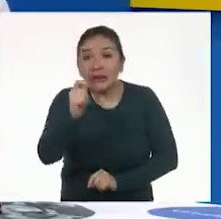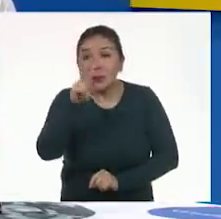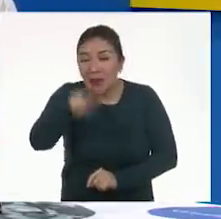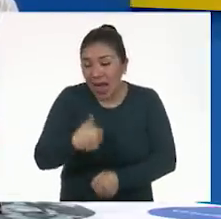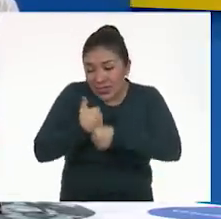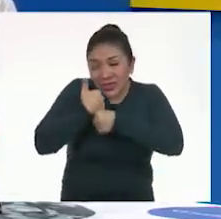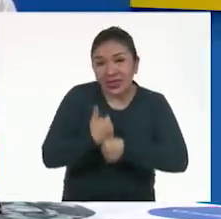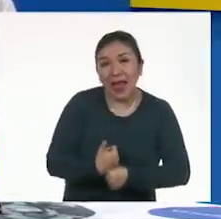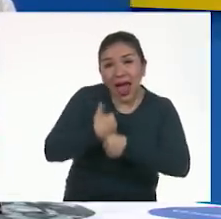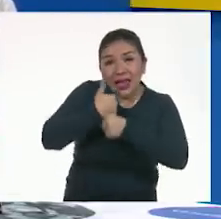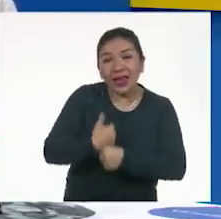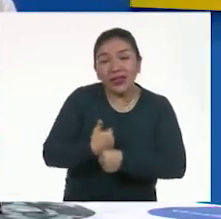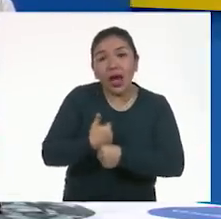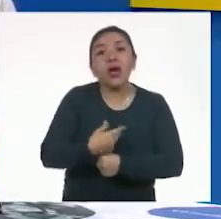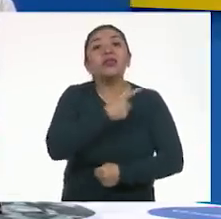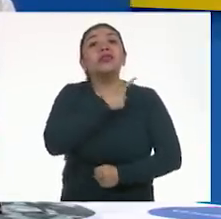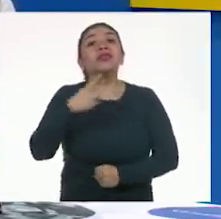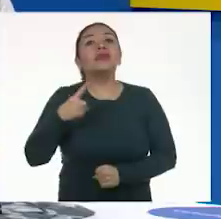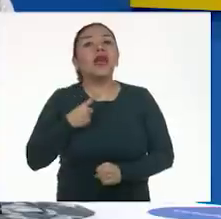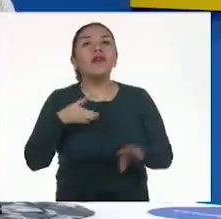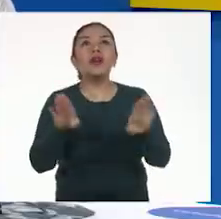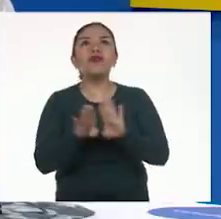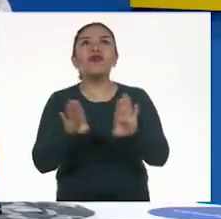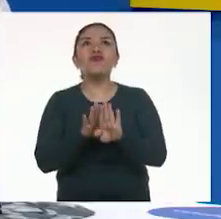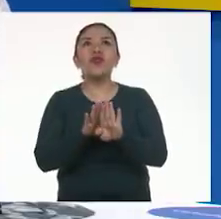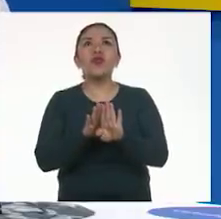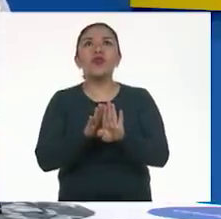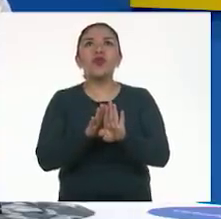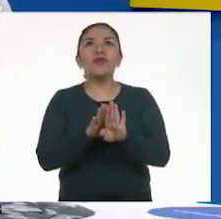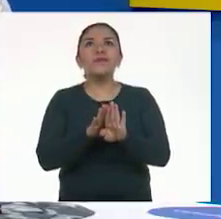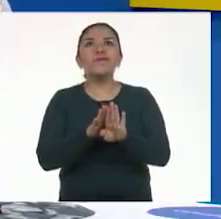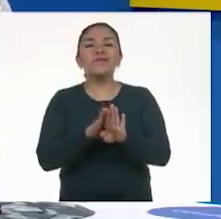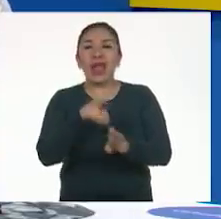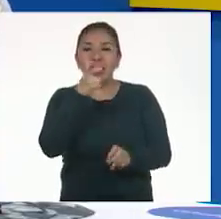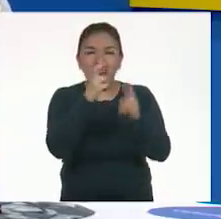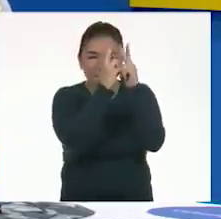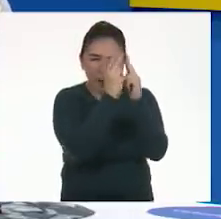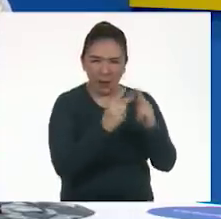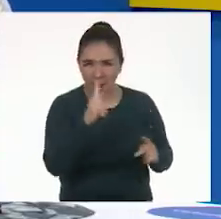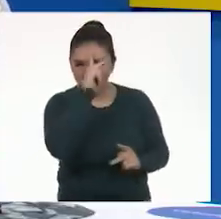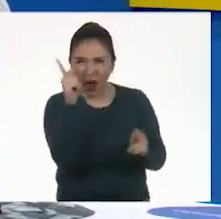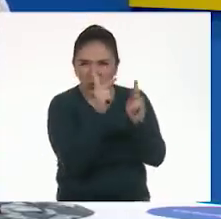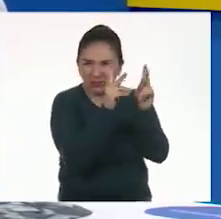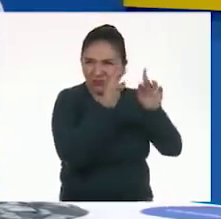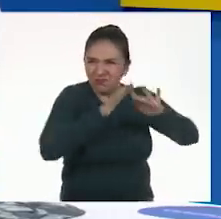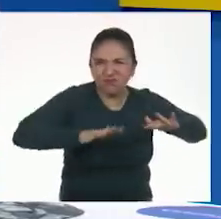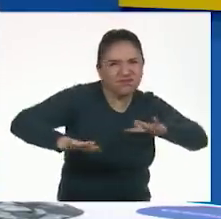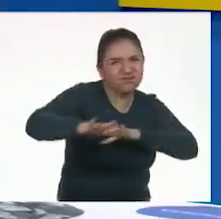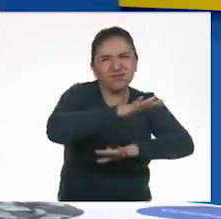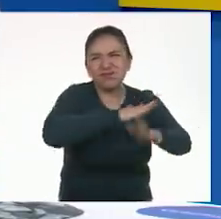tragedia, tuvo que haber sido, el desastre tuvo que haber sido